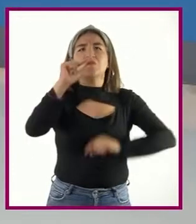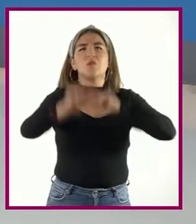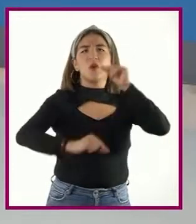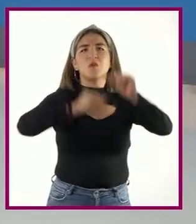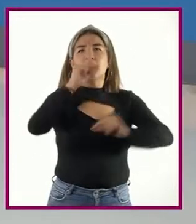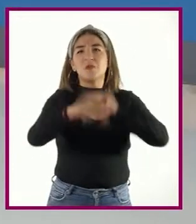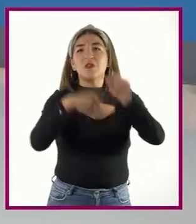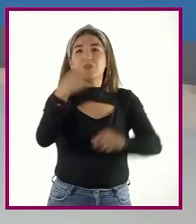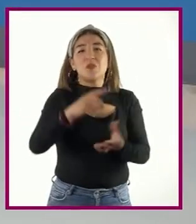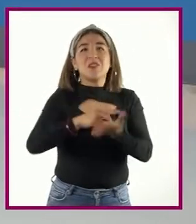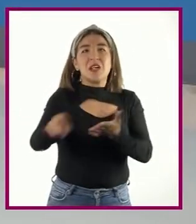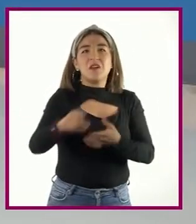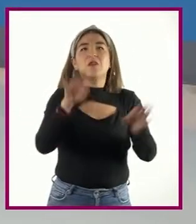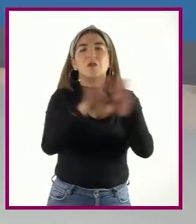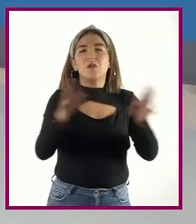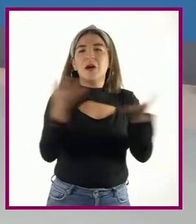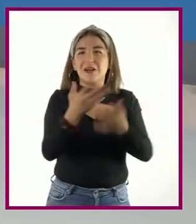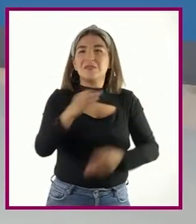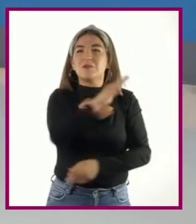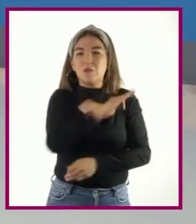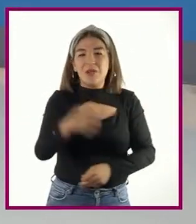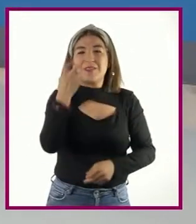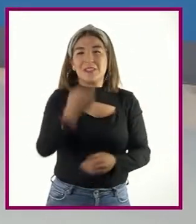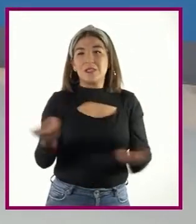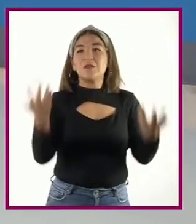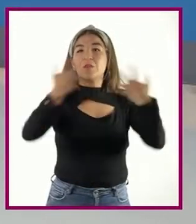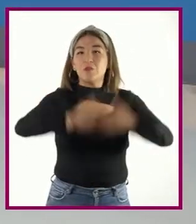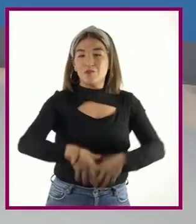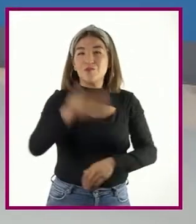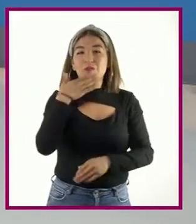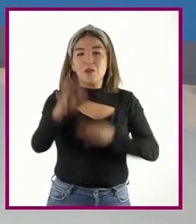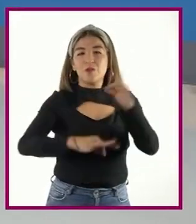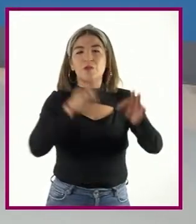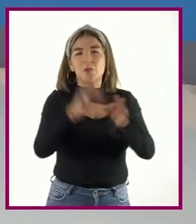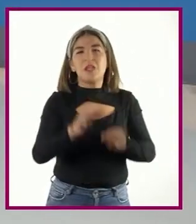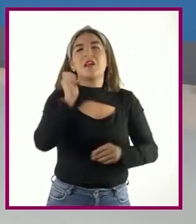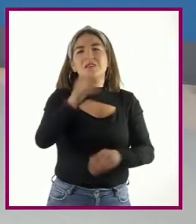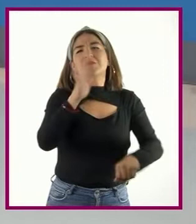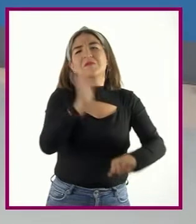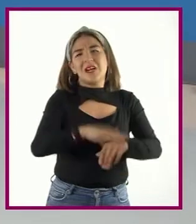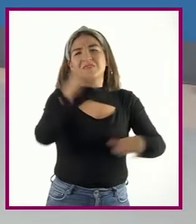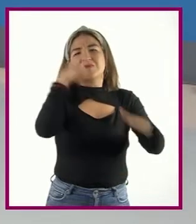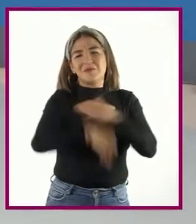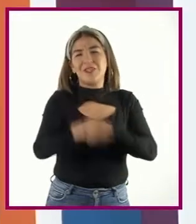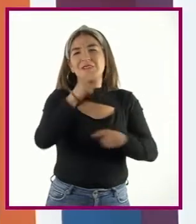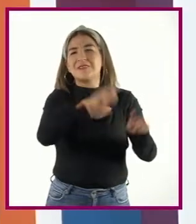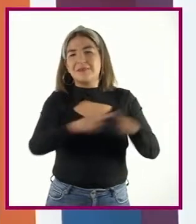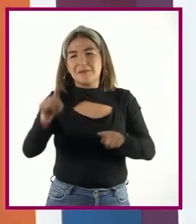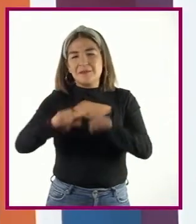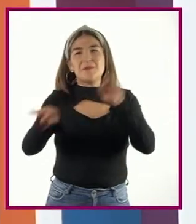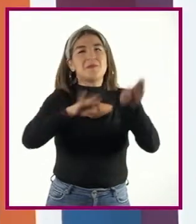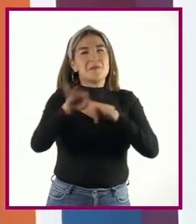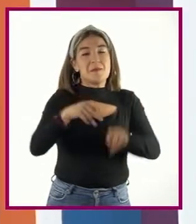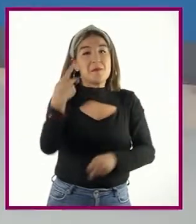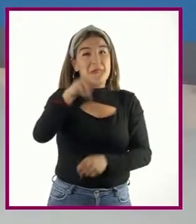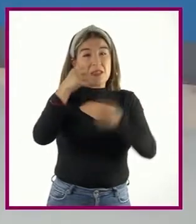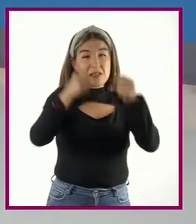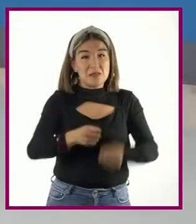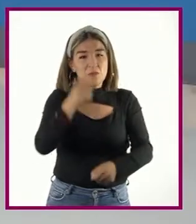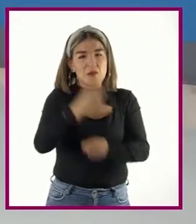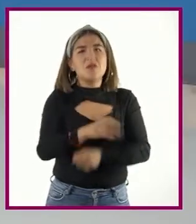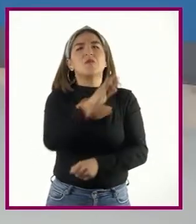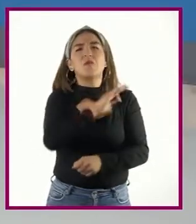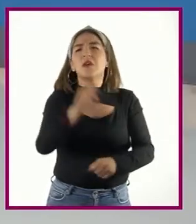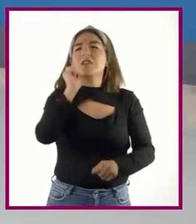estos derechos y los mecanismos para hacer posible su cumplimiento se han ido ampliando hacia otros sectores de la población. Pero la seguridad se